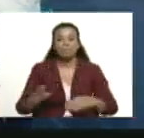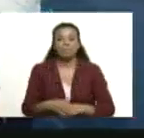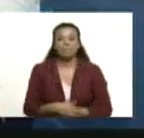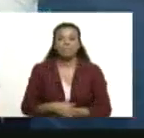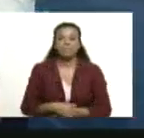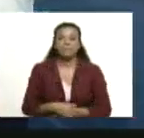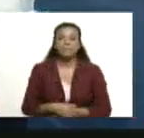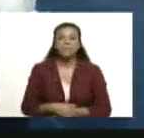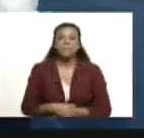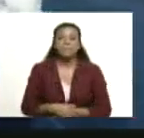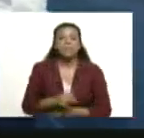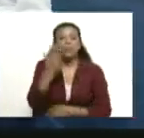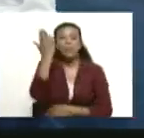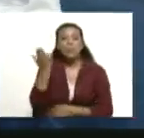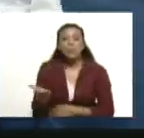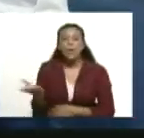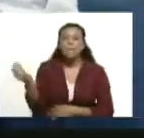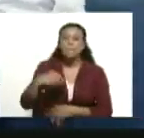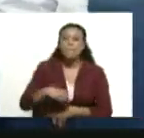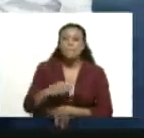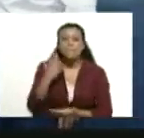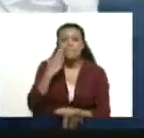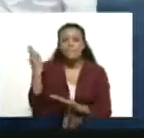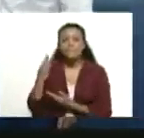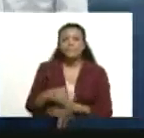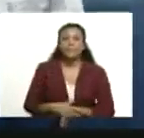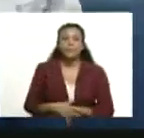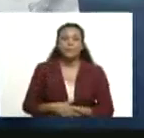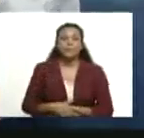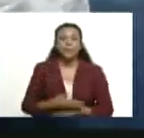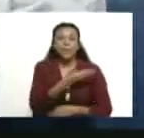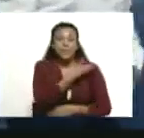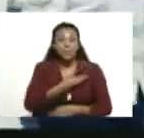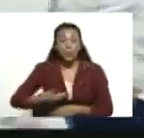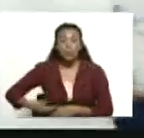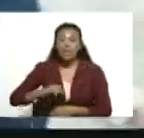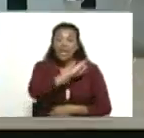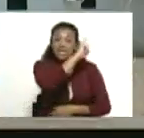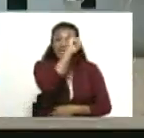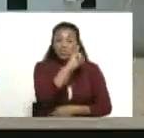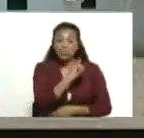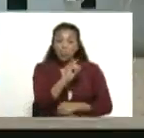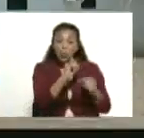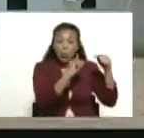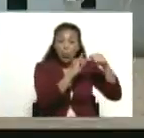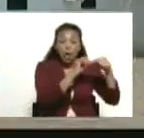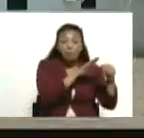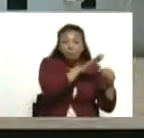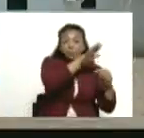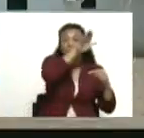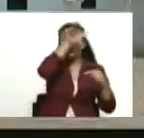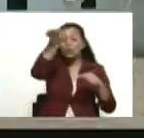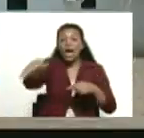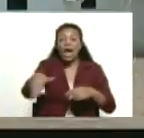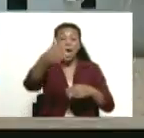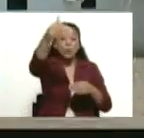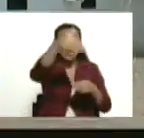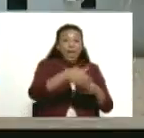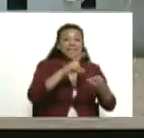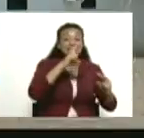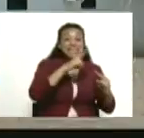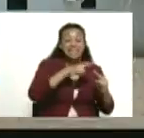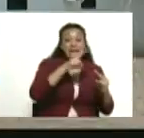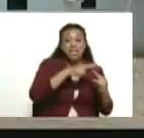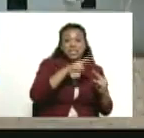Bueno, mi presidente. Jocelyn, ¿qué más tenemos por ahí? Bueno, presidente, del estado Zulia, nos vamos al estado Táchira para hablar de un